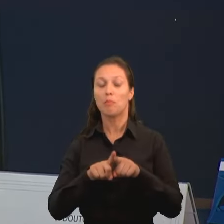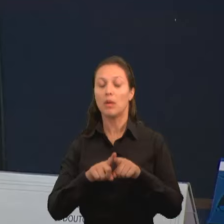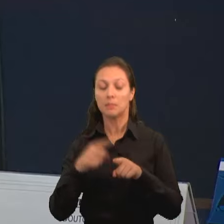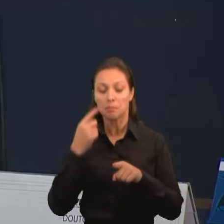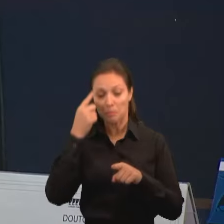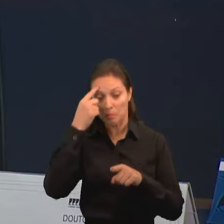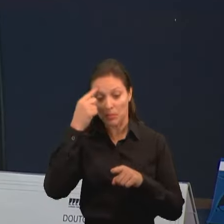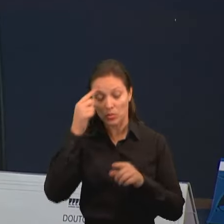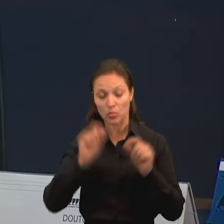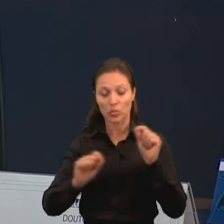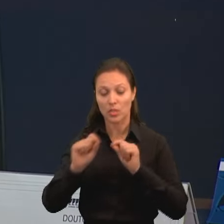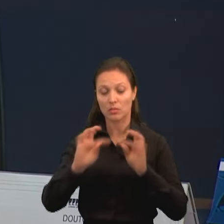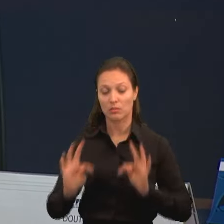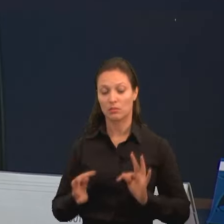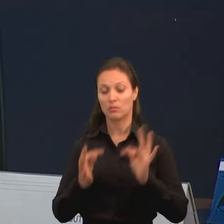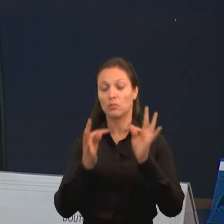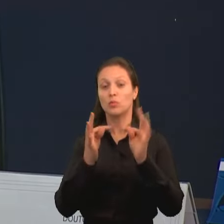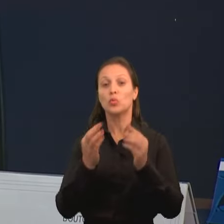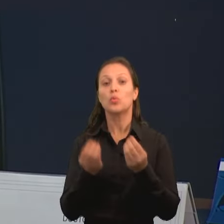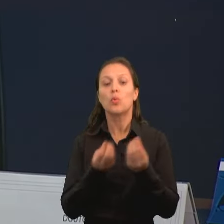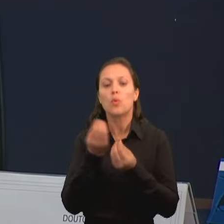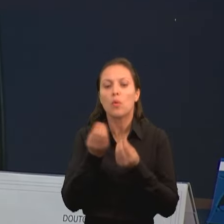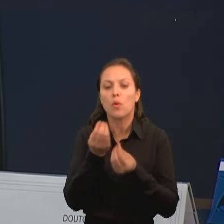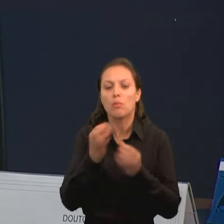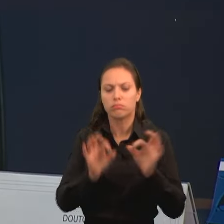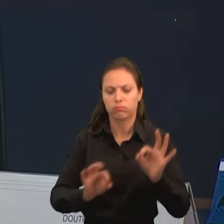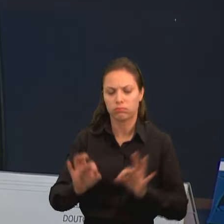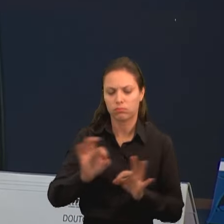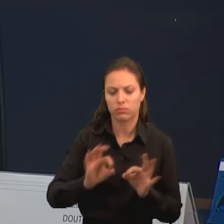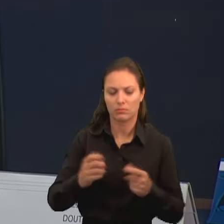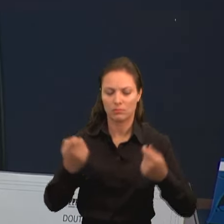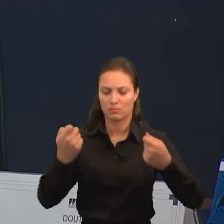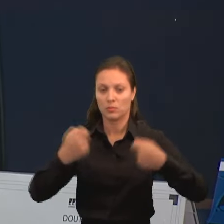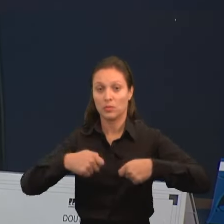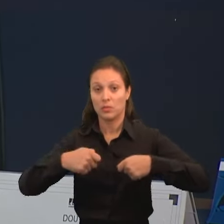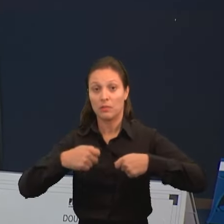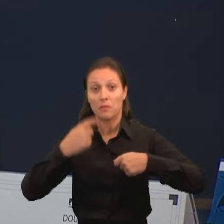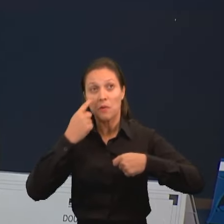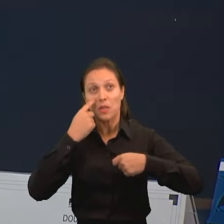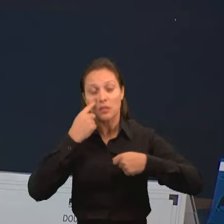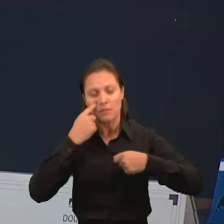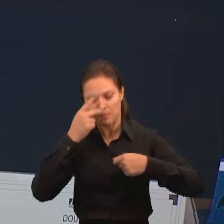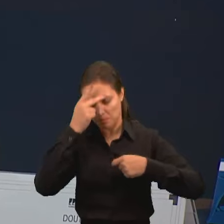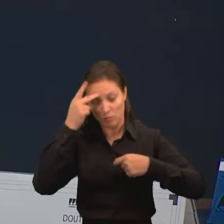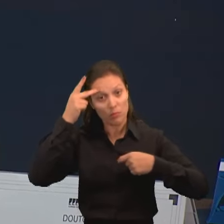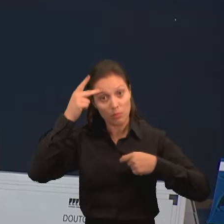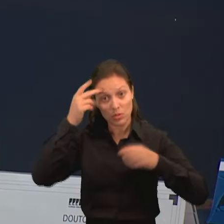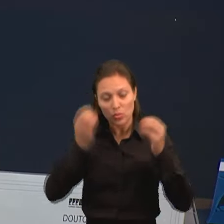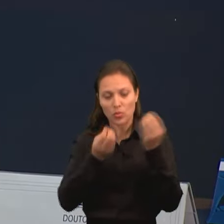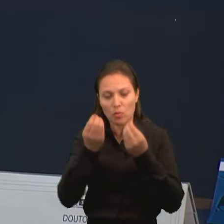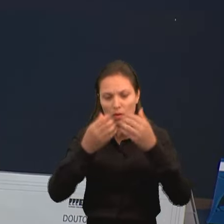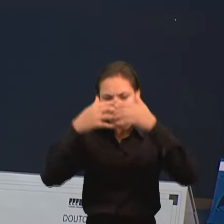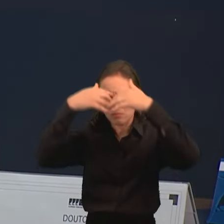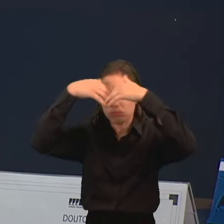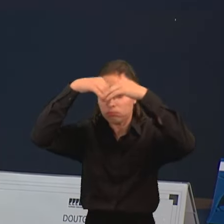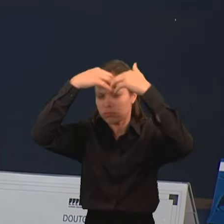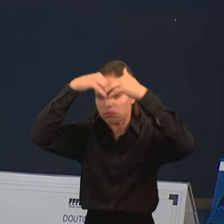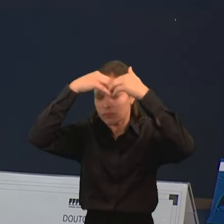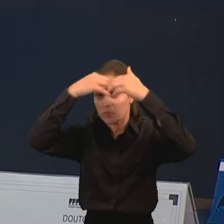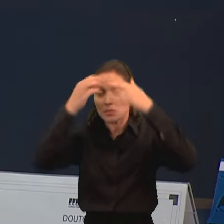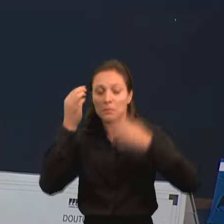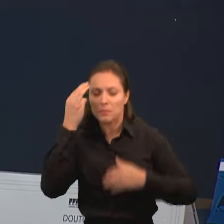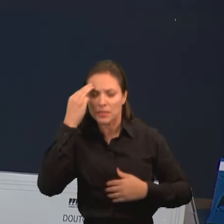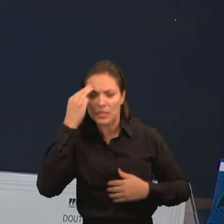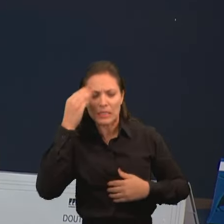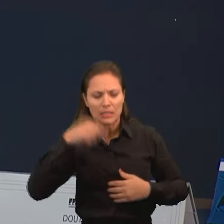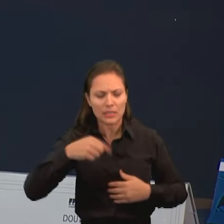directamente, pero prohíbe la utilización de tecnologías que manipulen la capacidad conectiva de las personas si ellas pueden generar